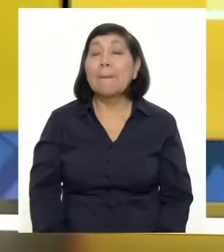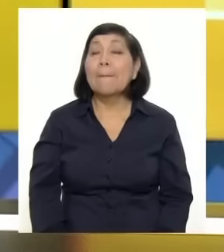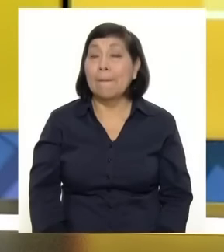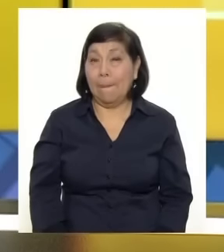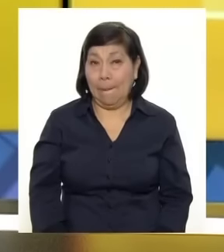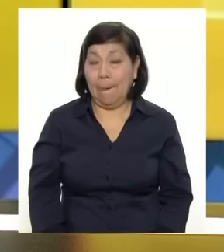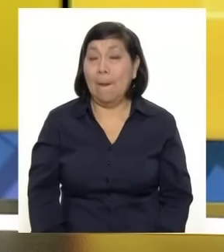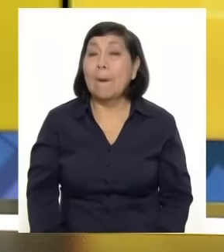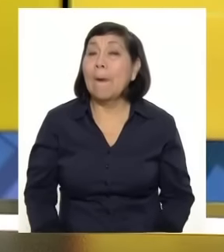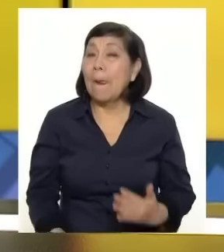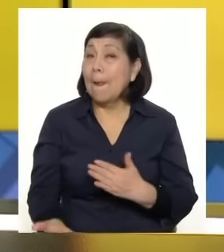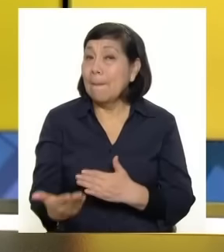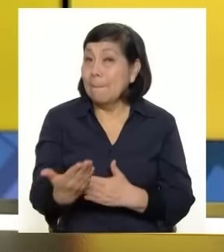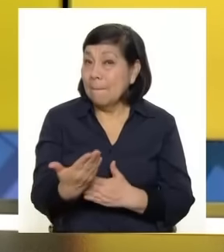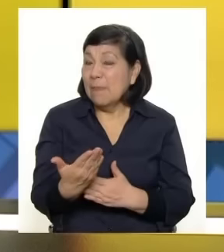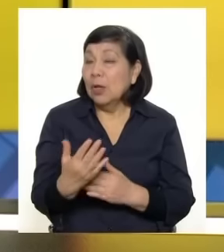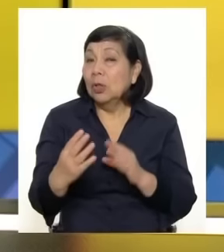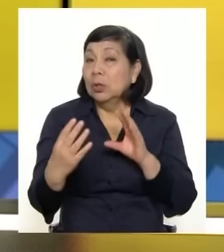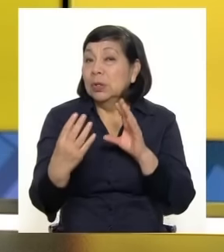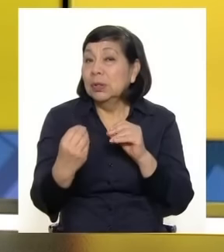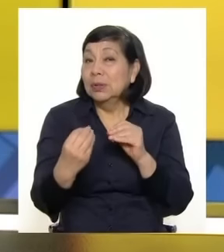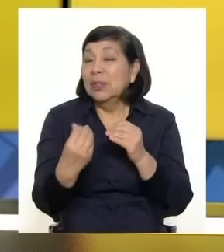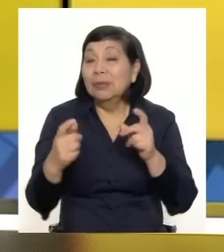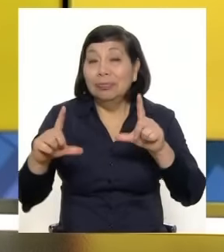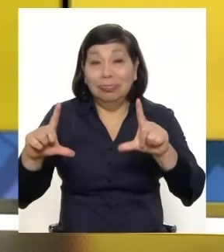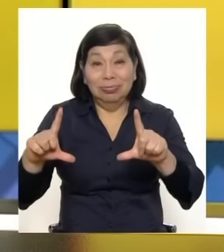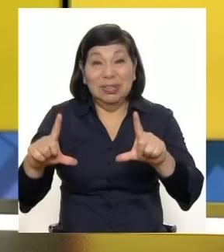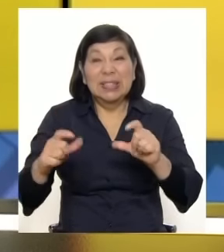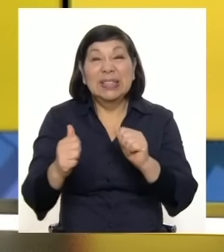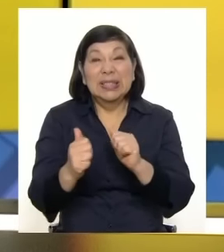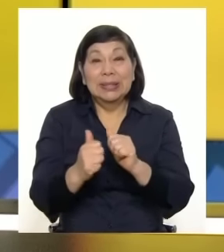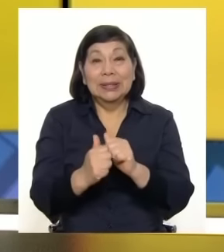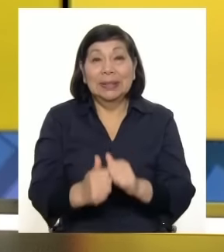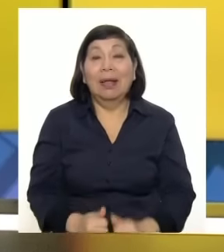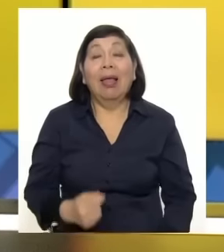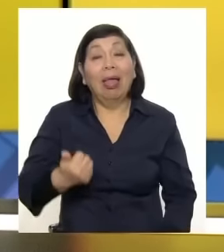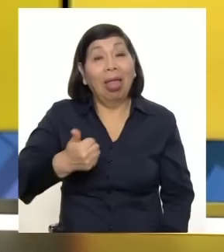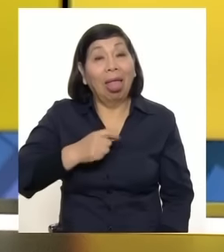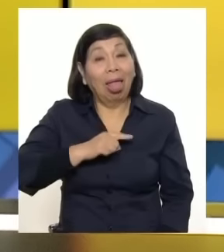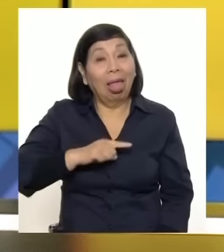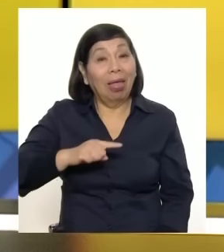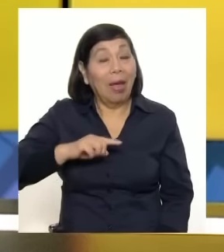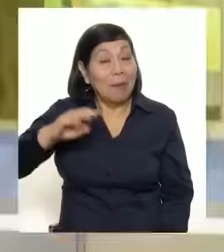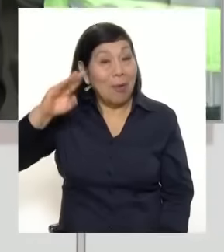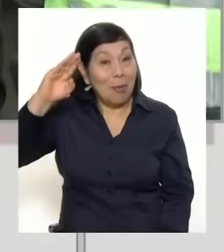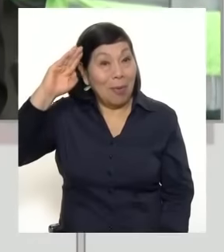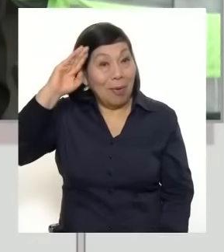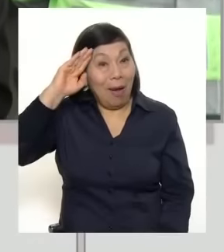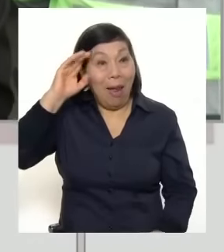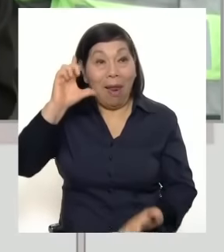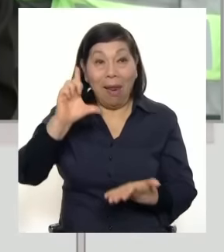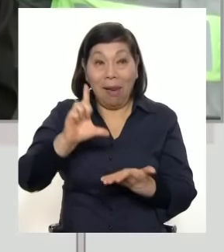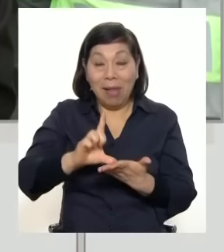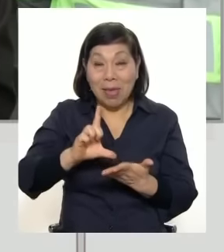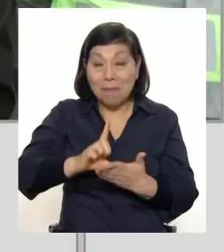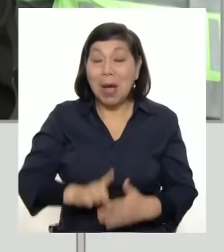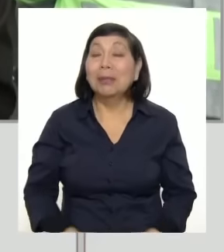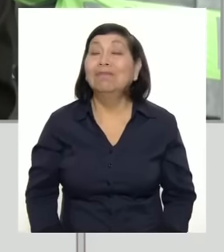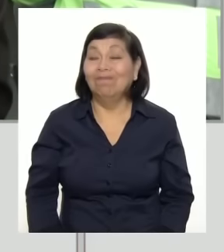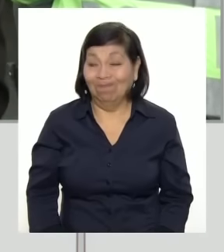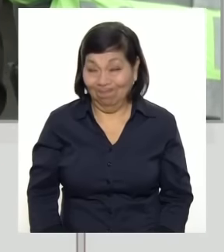Y a esta hora de la mañana vamos a conversar en vivo con el jefe de la región policial Lima, el general de la